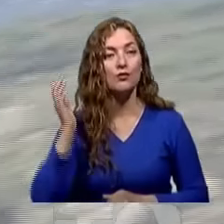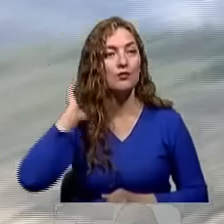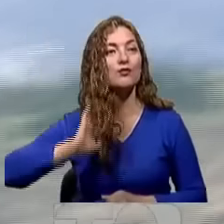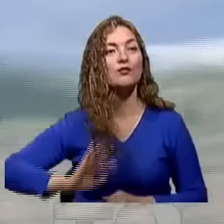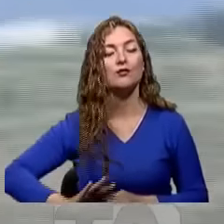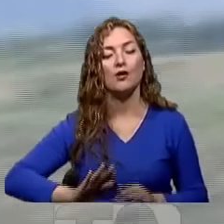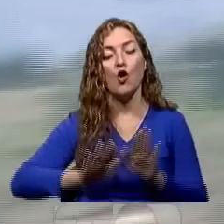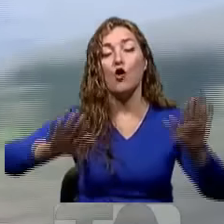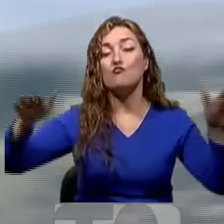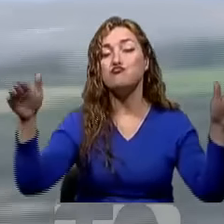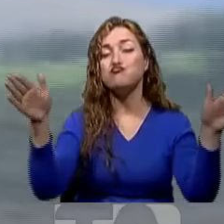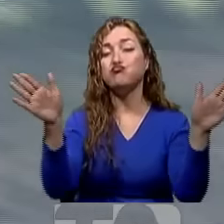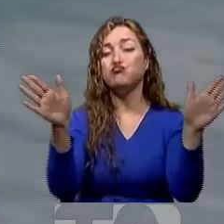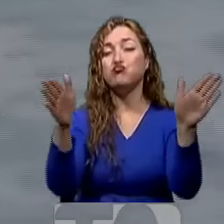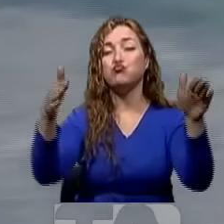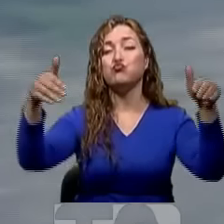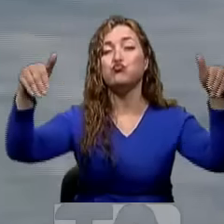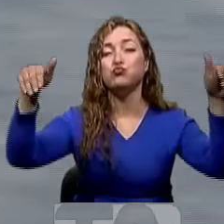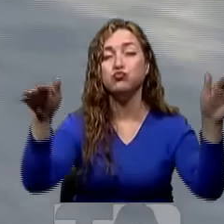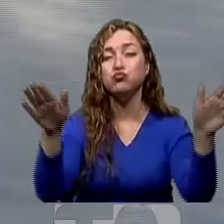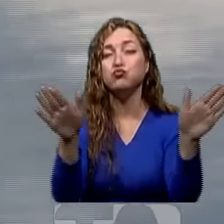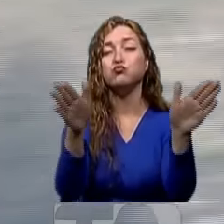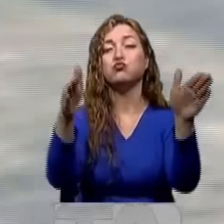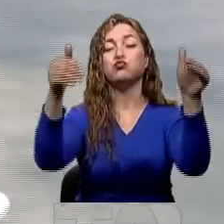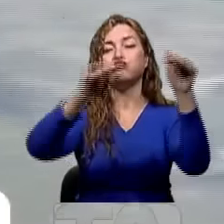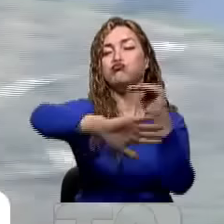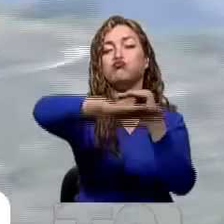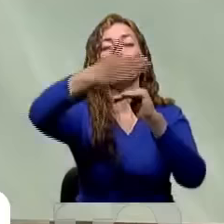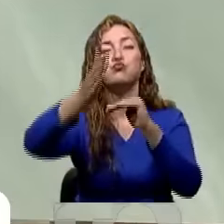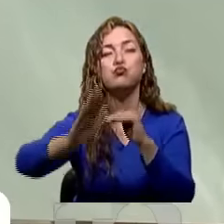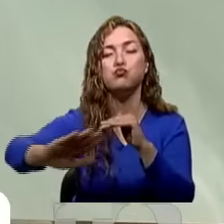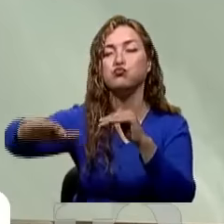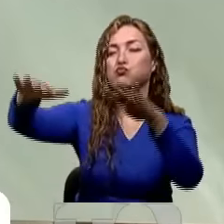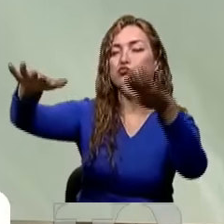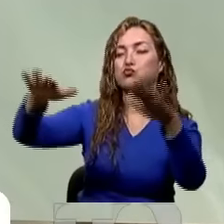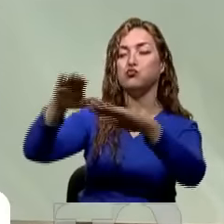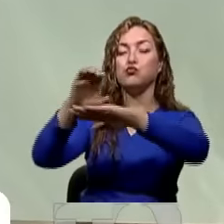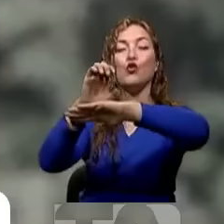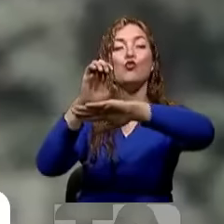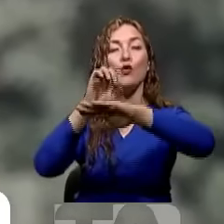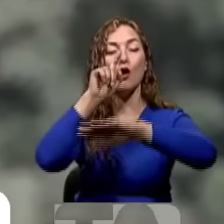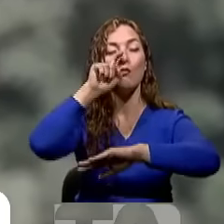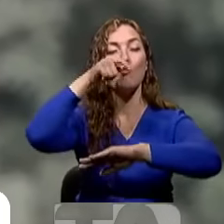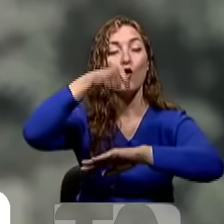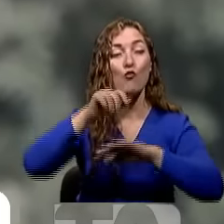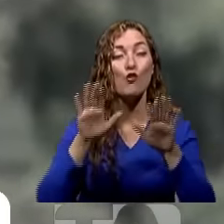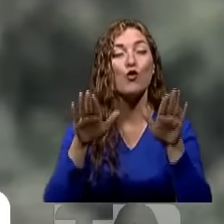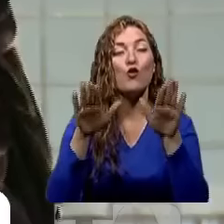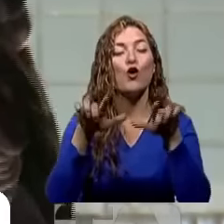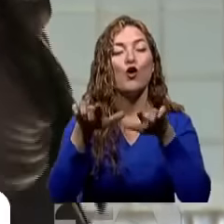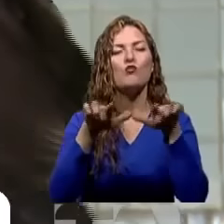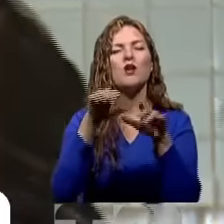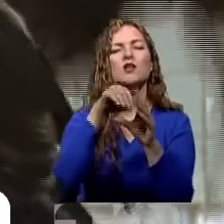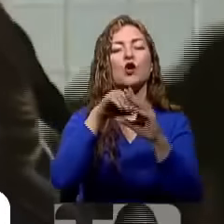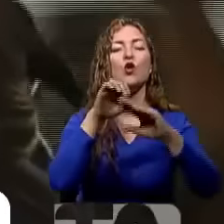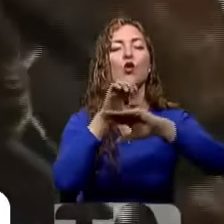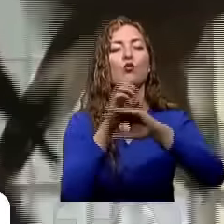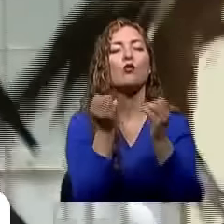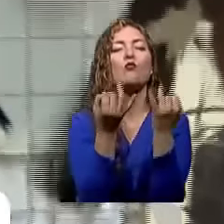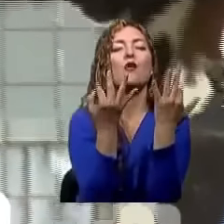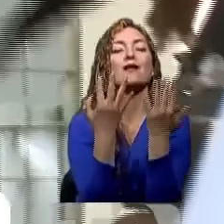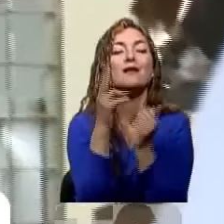Extiende sus alas y planea en los aires ecuatorianos. Se trata del águila. En el país hay cerca de 20